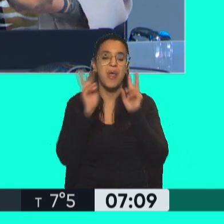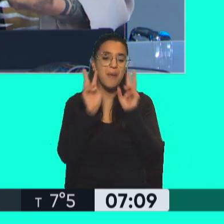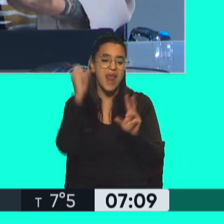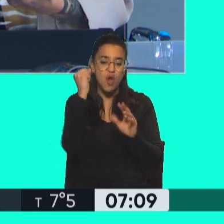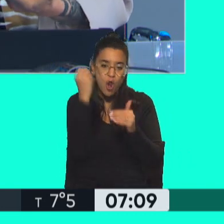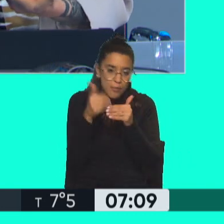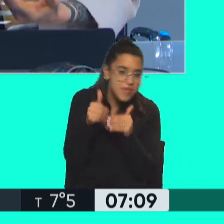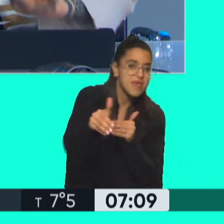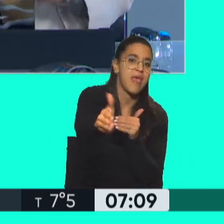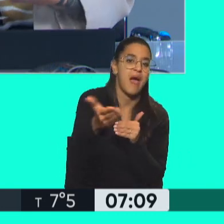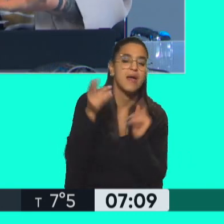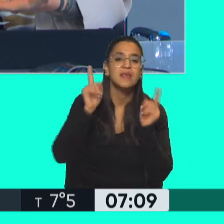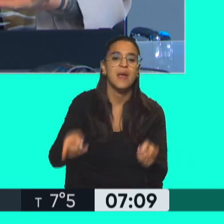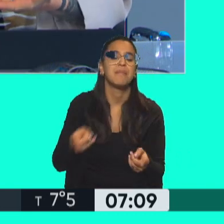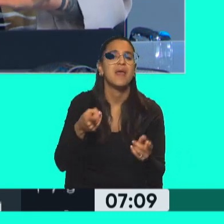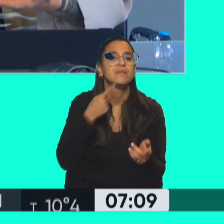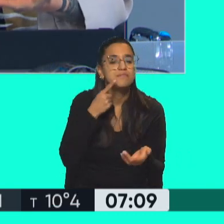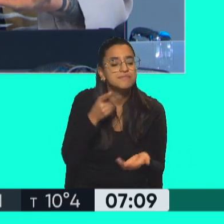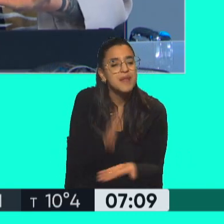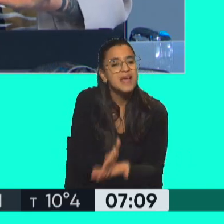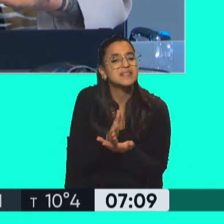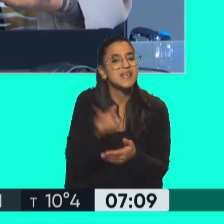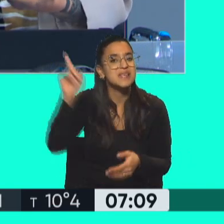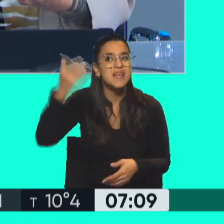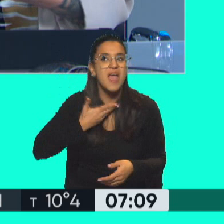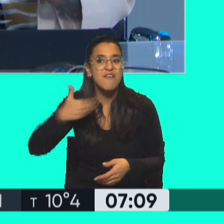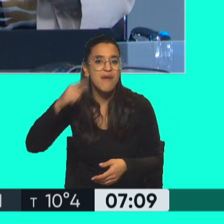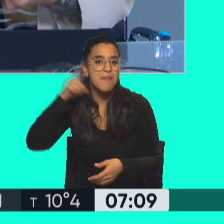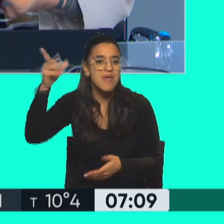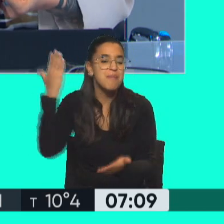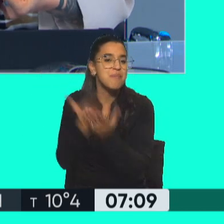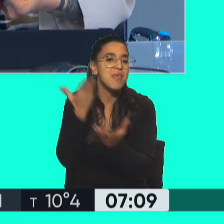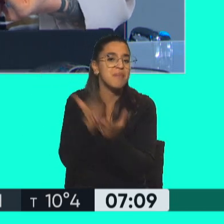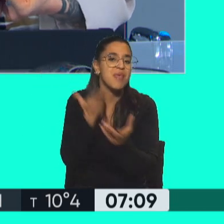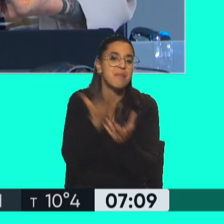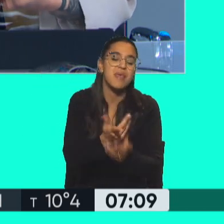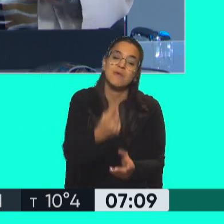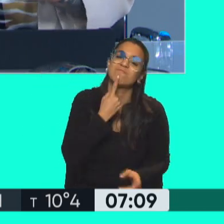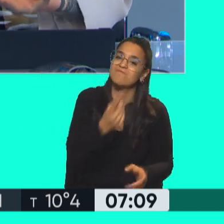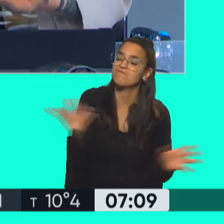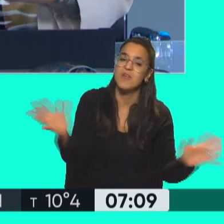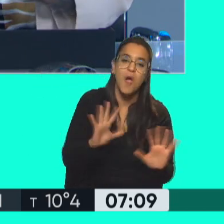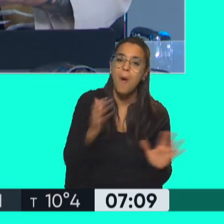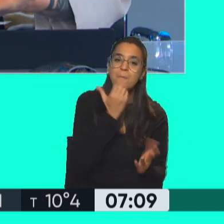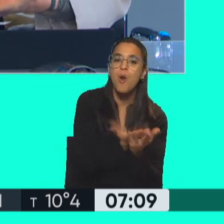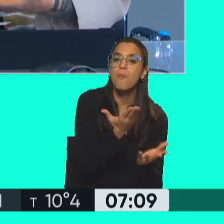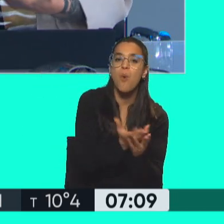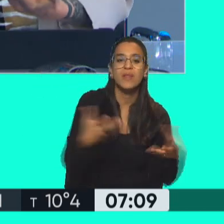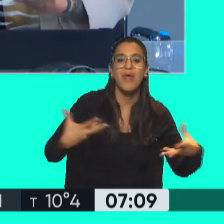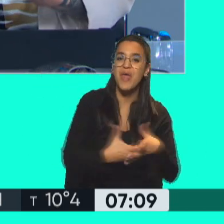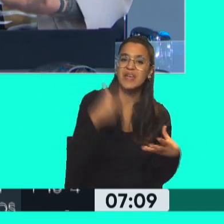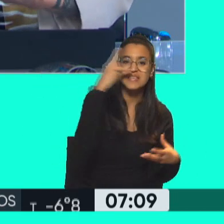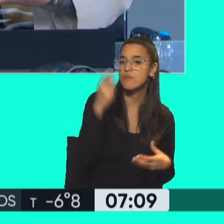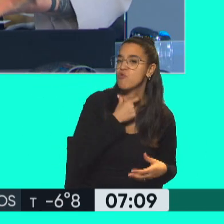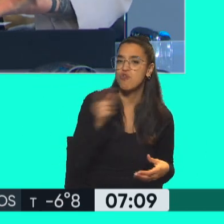con las exigencias del fondo monetario internacional que chocan con la propuesta del kirchnerismo más